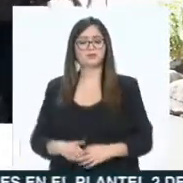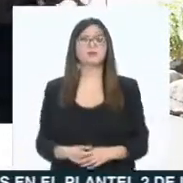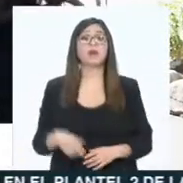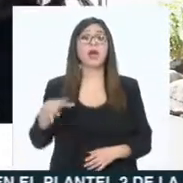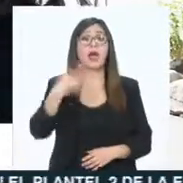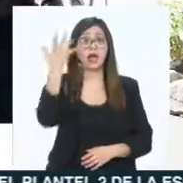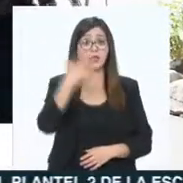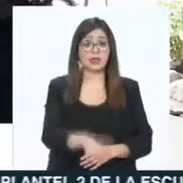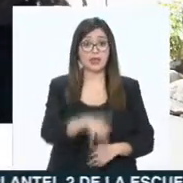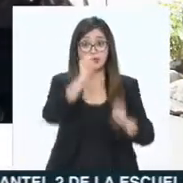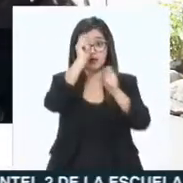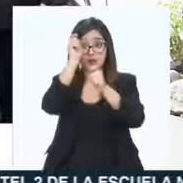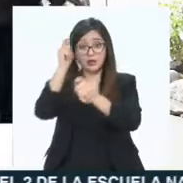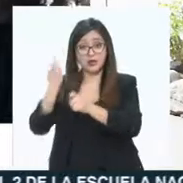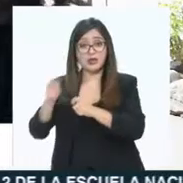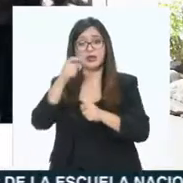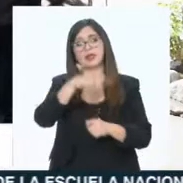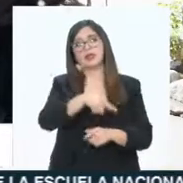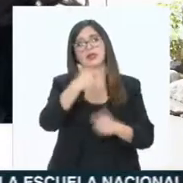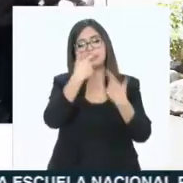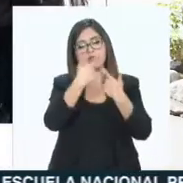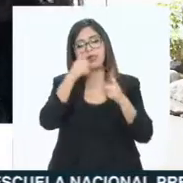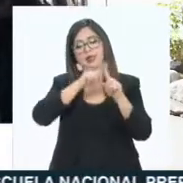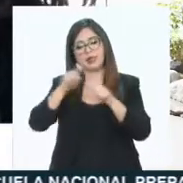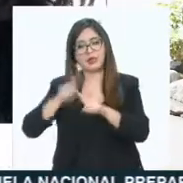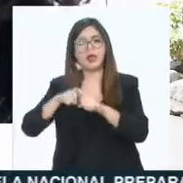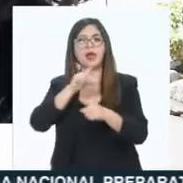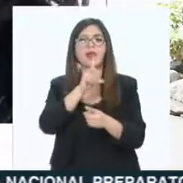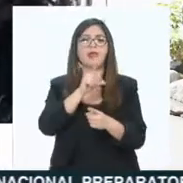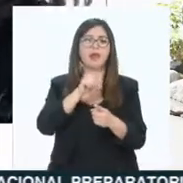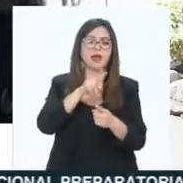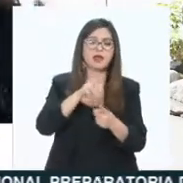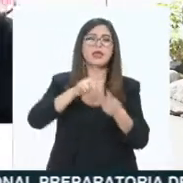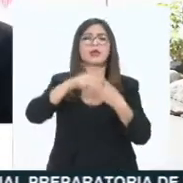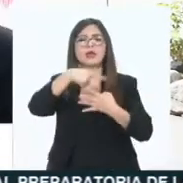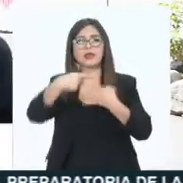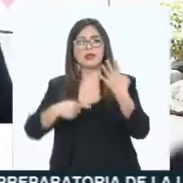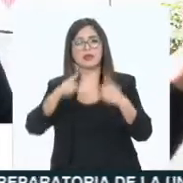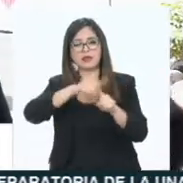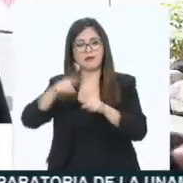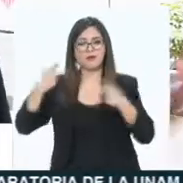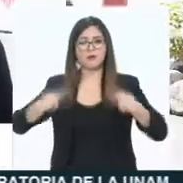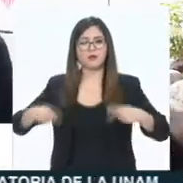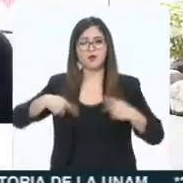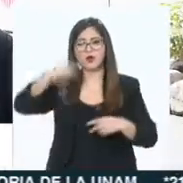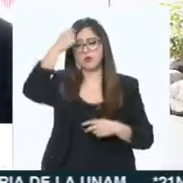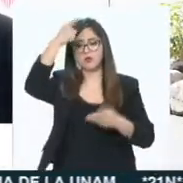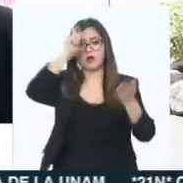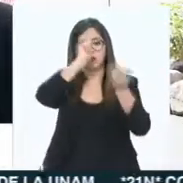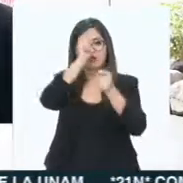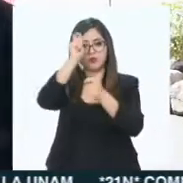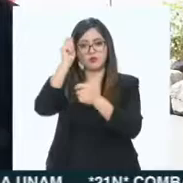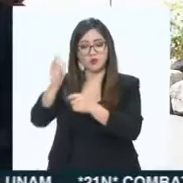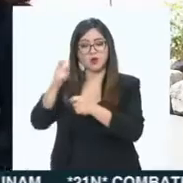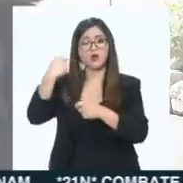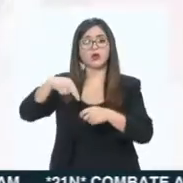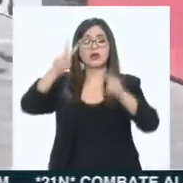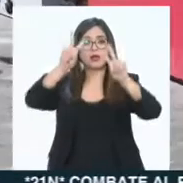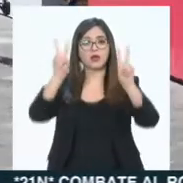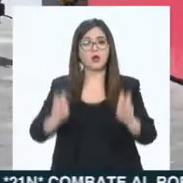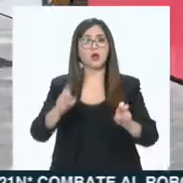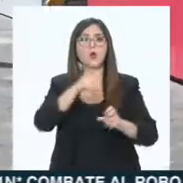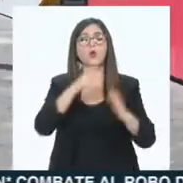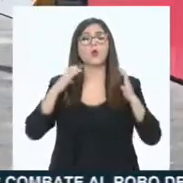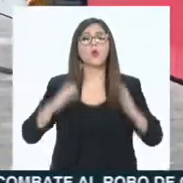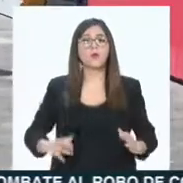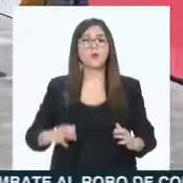distintos, artistas como Dalí, Rodin, Marisol Warner Bass. Y bueno, se llama Cuerpo, la tradición de la ruptura.